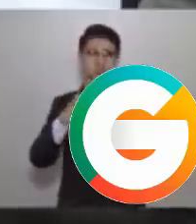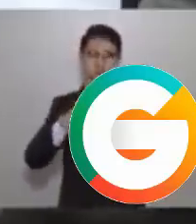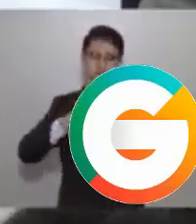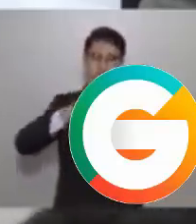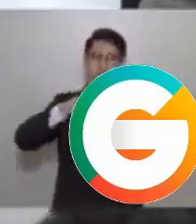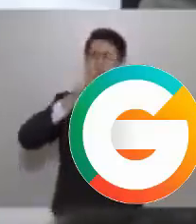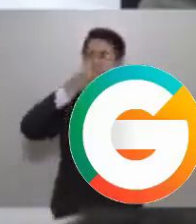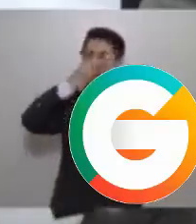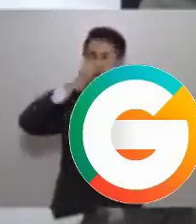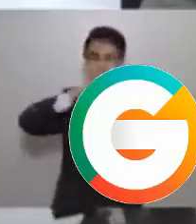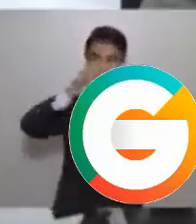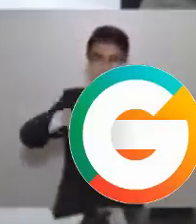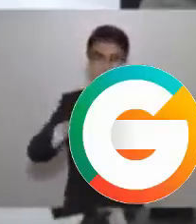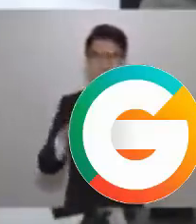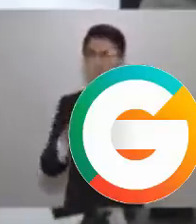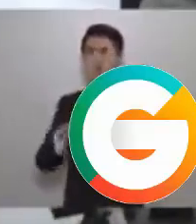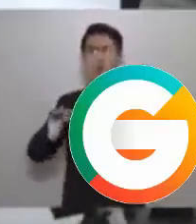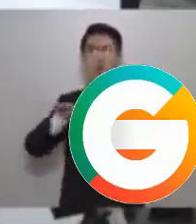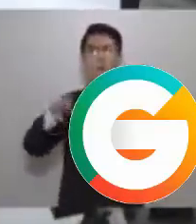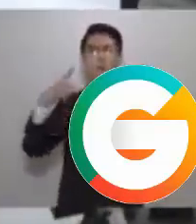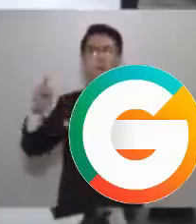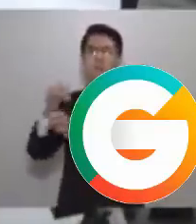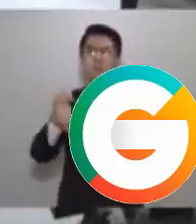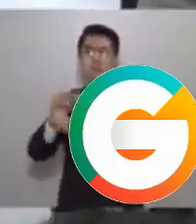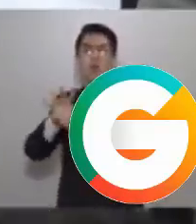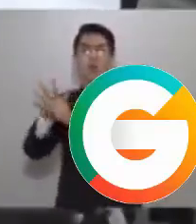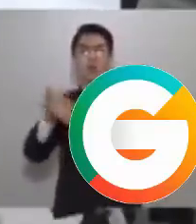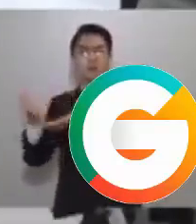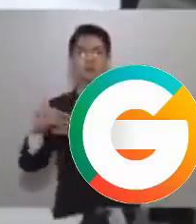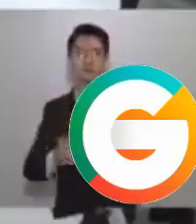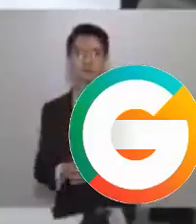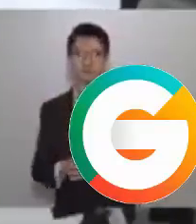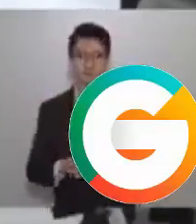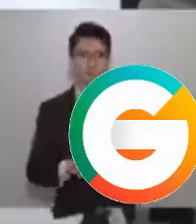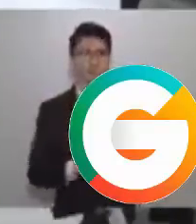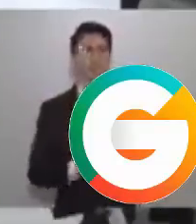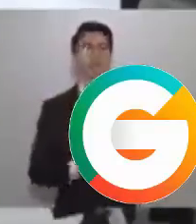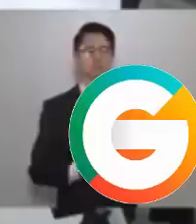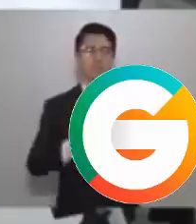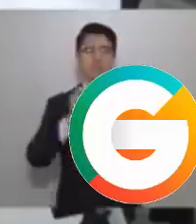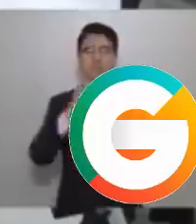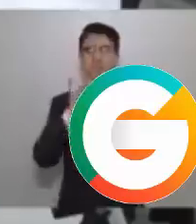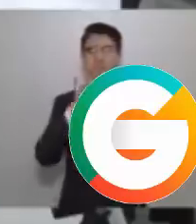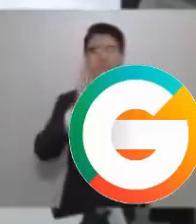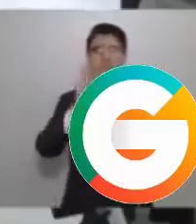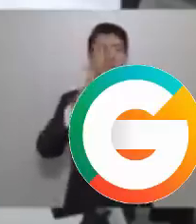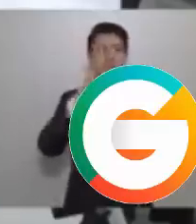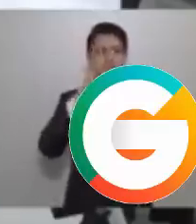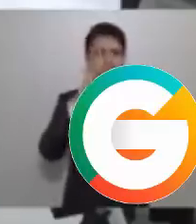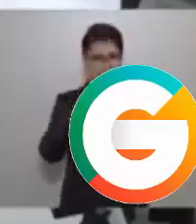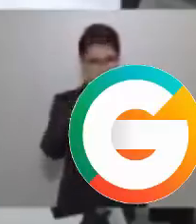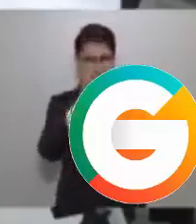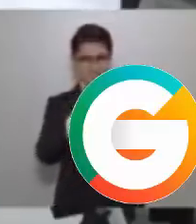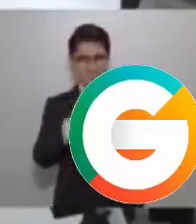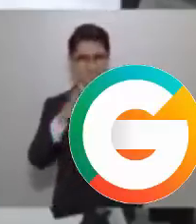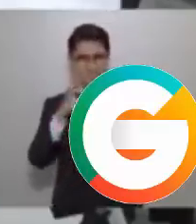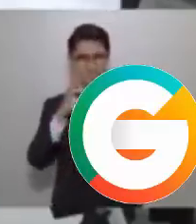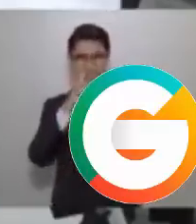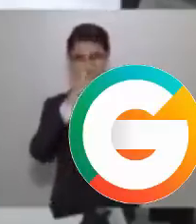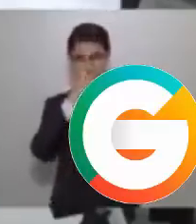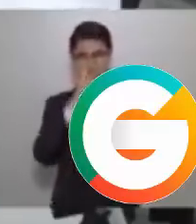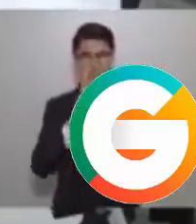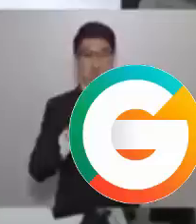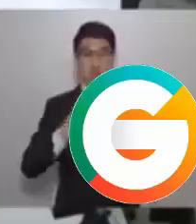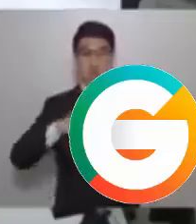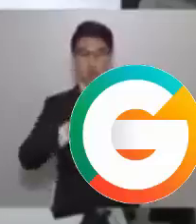minutos por parte de C4 y quienes intervinieron en primer momento como autoridad inicial,